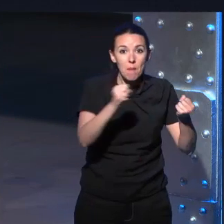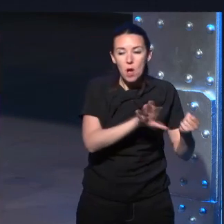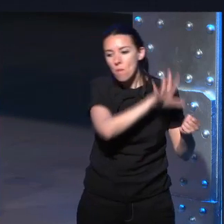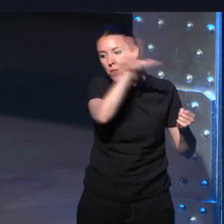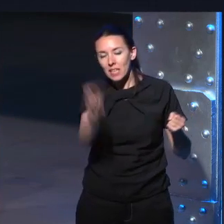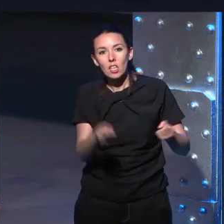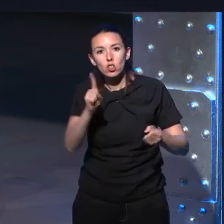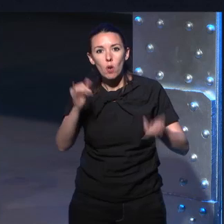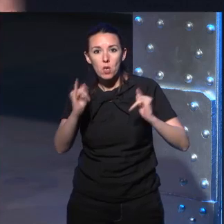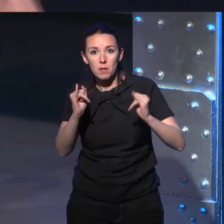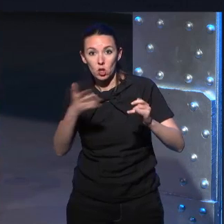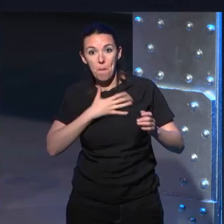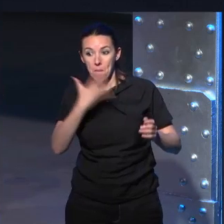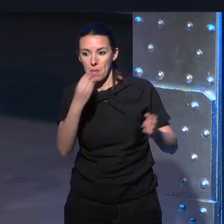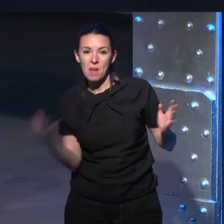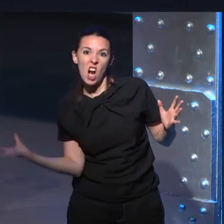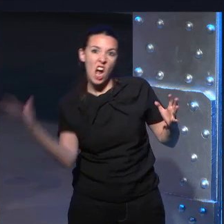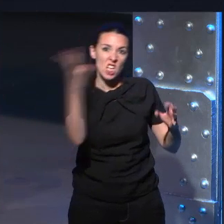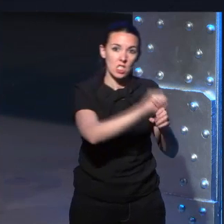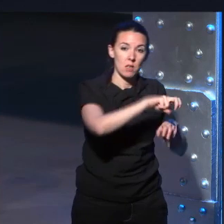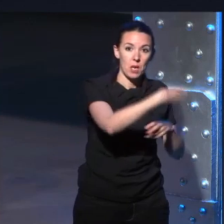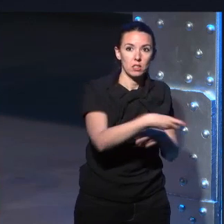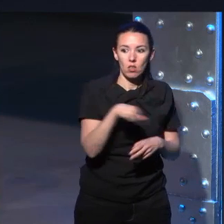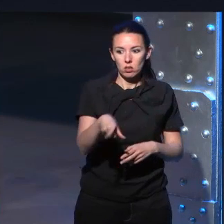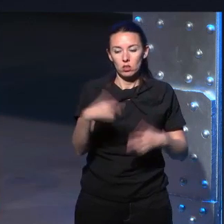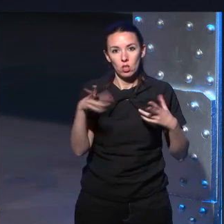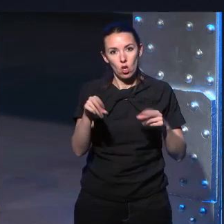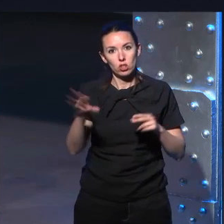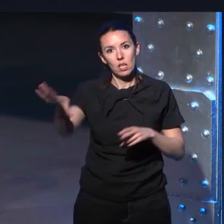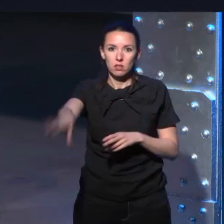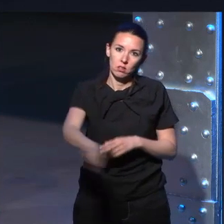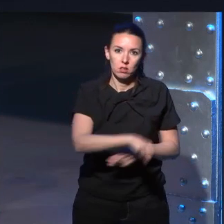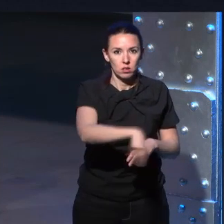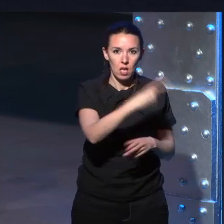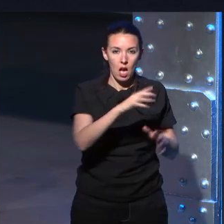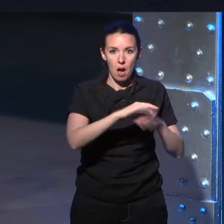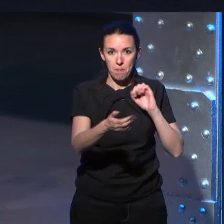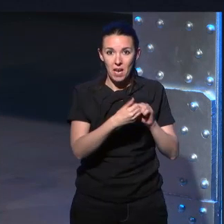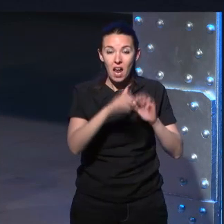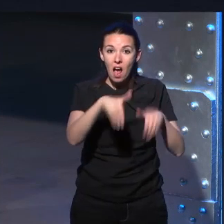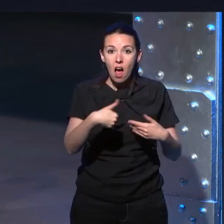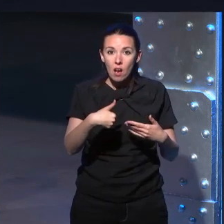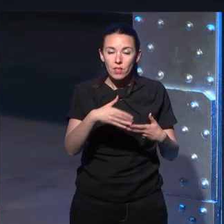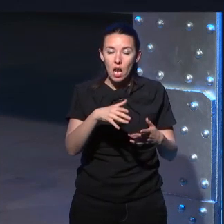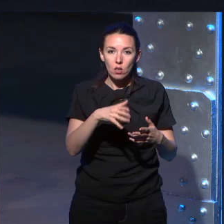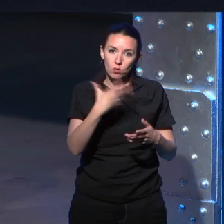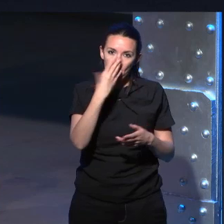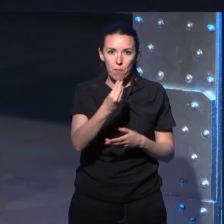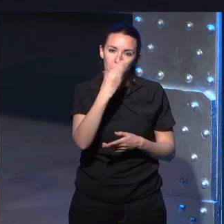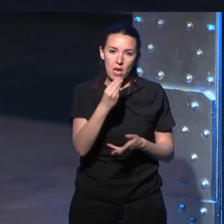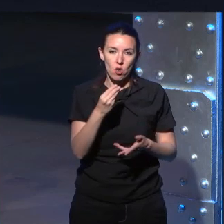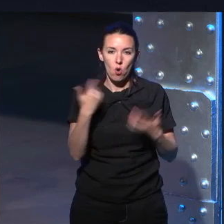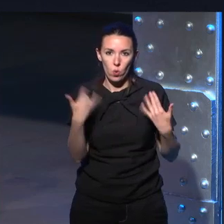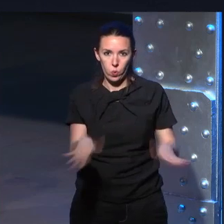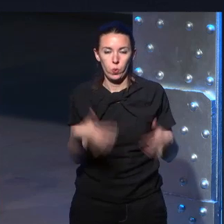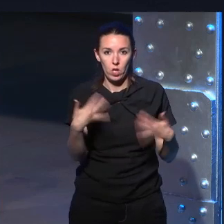por diversión y mi perro lo mató y los vecinos dijeron, oye, este es bueno, y se lo empezaron a llevar a pelear. Y se convirtió en un perro muy feroz. Hubo